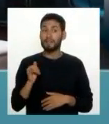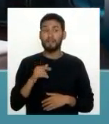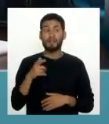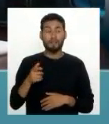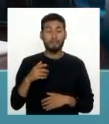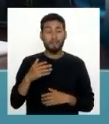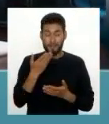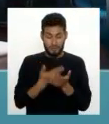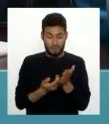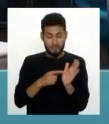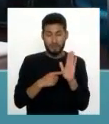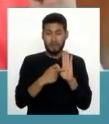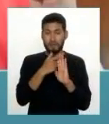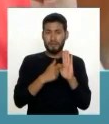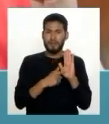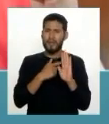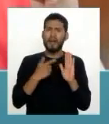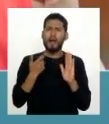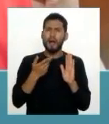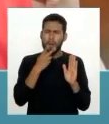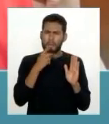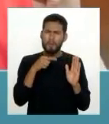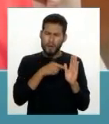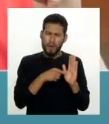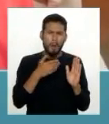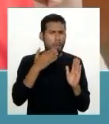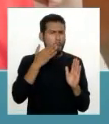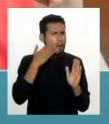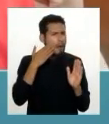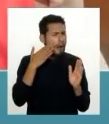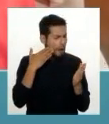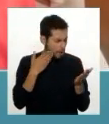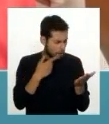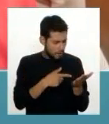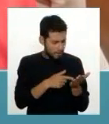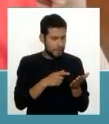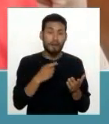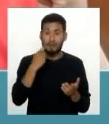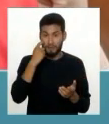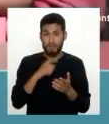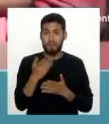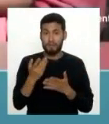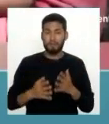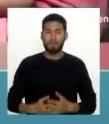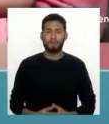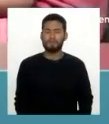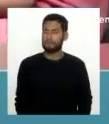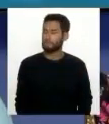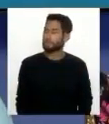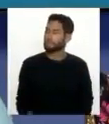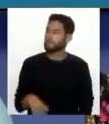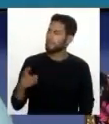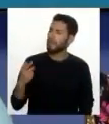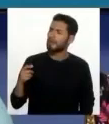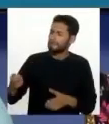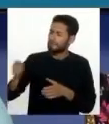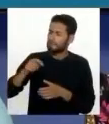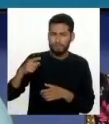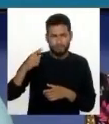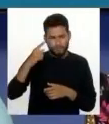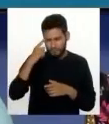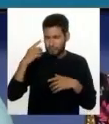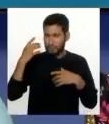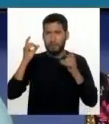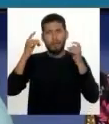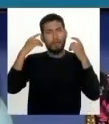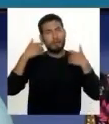palmitas de las manos vamos a ver una palidez. Entonces, ¿no? Eso también puede ser un signo. ¿Y qué podríamos enviar en la lonchera? Porque es un dolor de cabeza, de